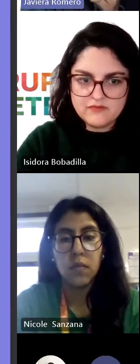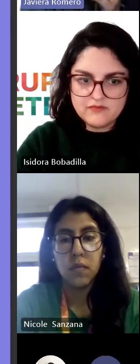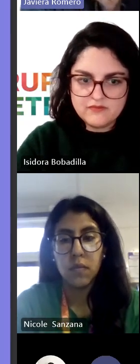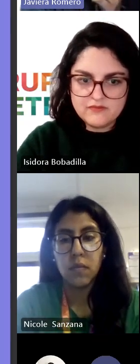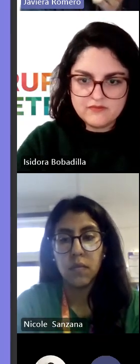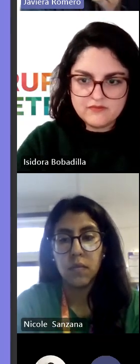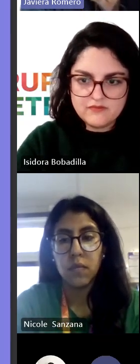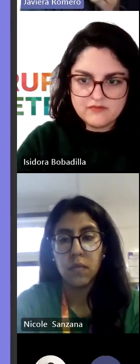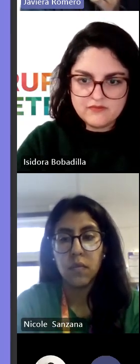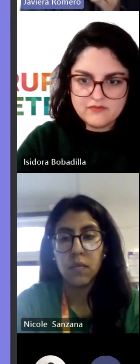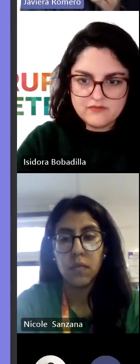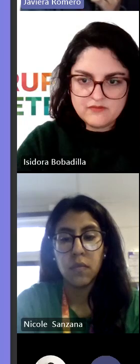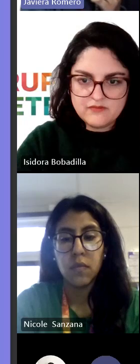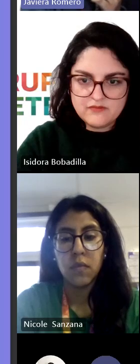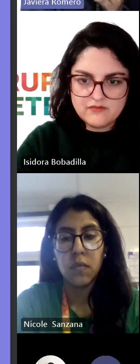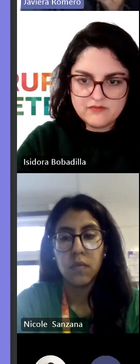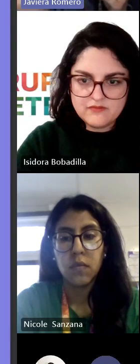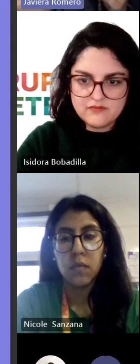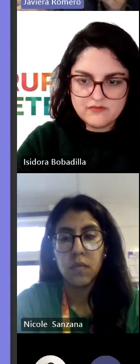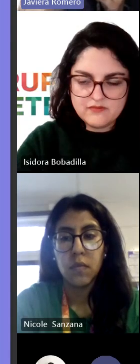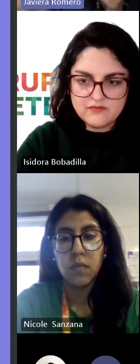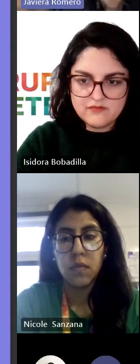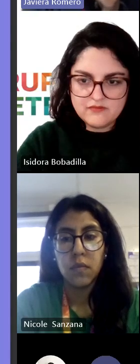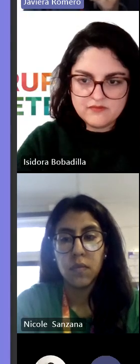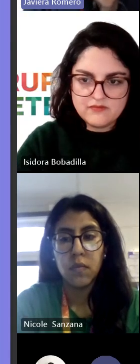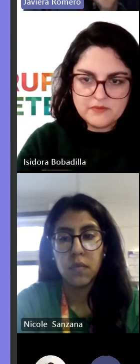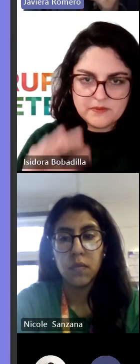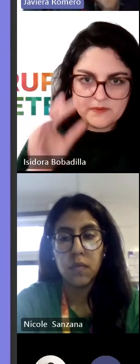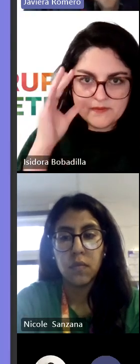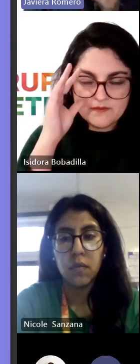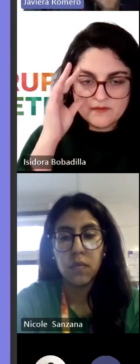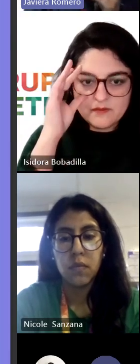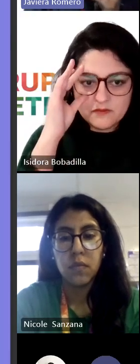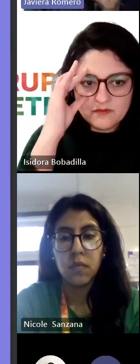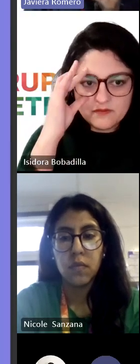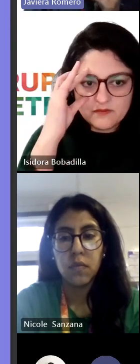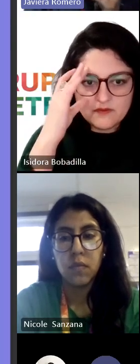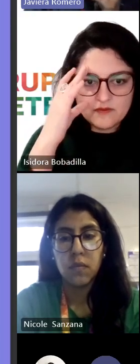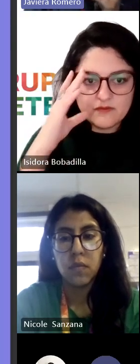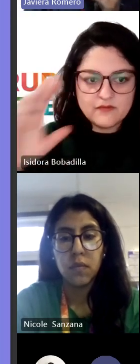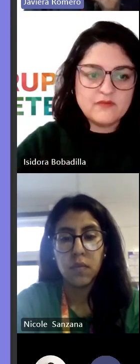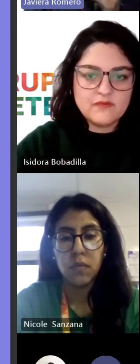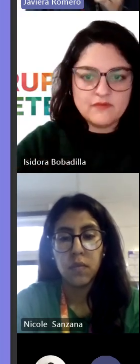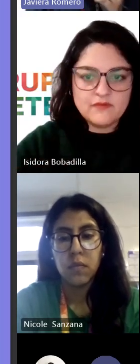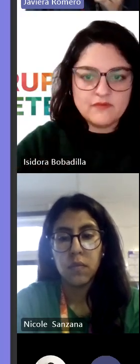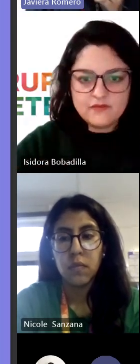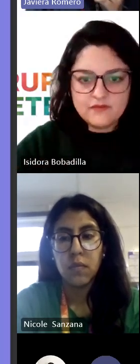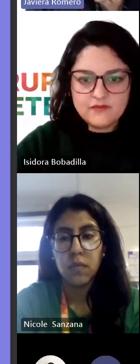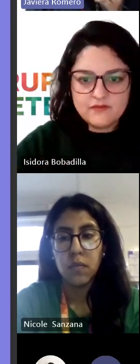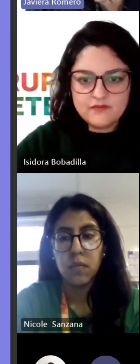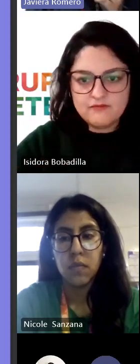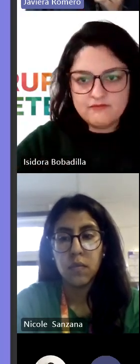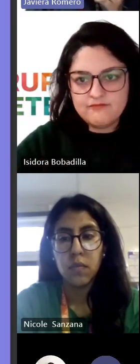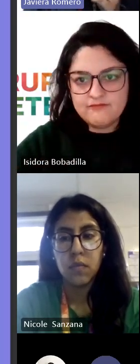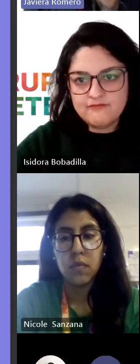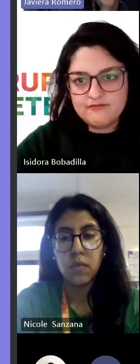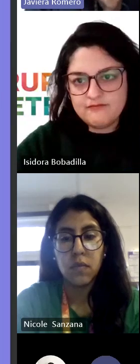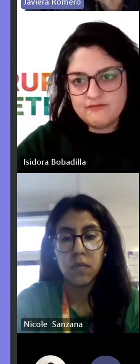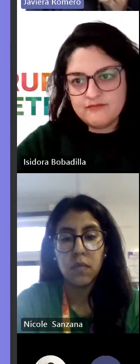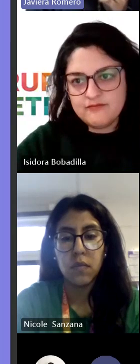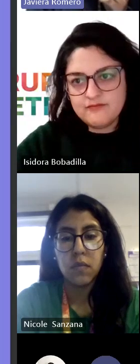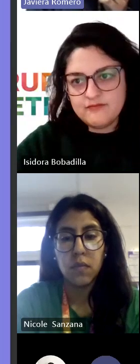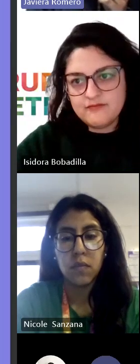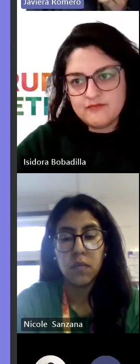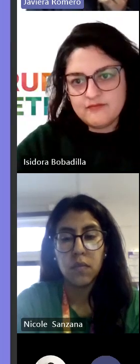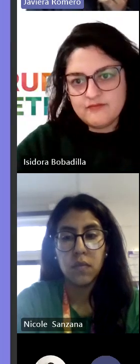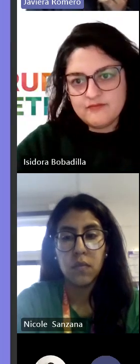de mantener, ¿cierto? Un clima, un ambiente, ¿cierto? Respetuoso, de